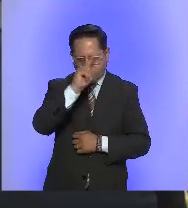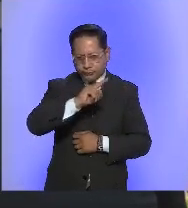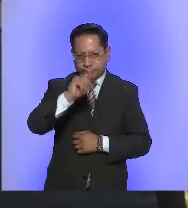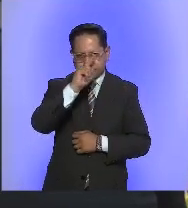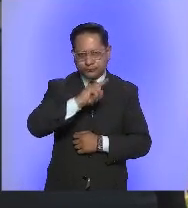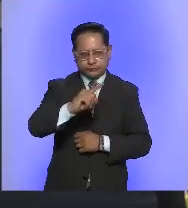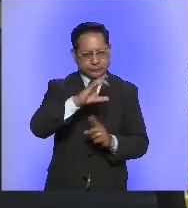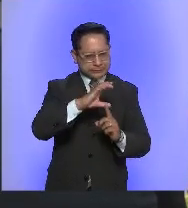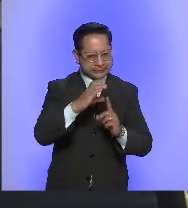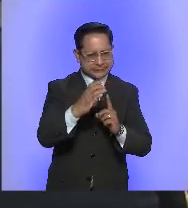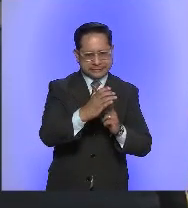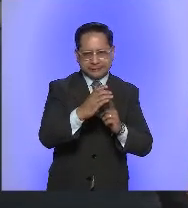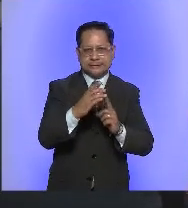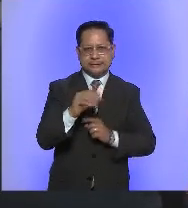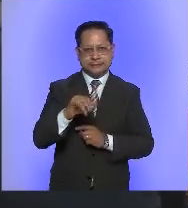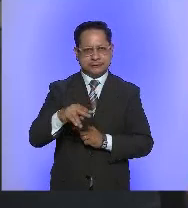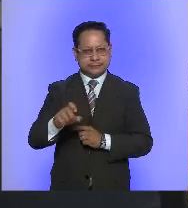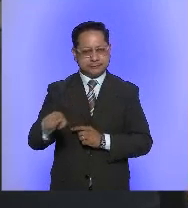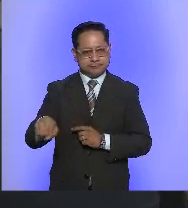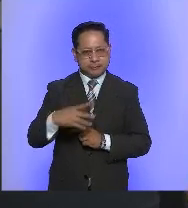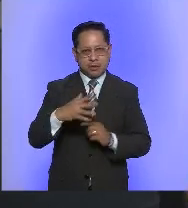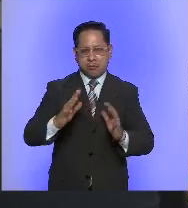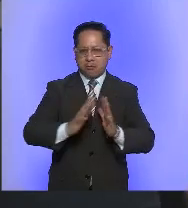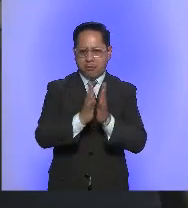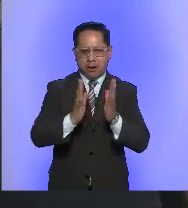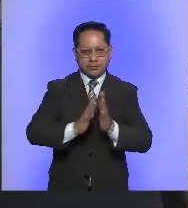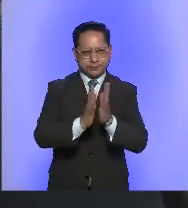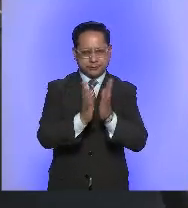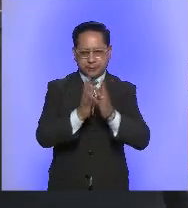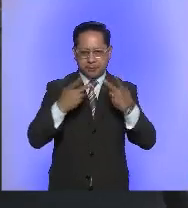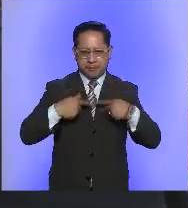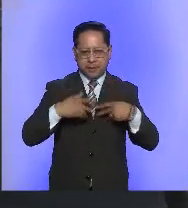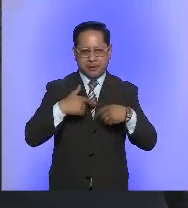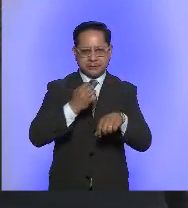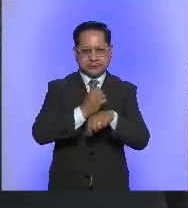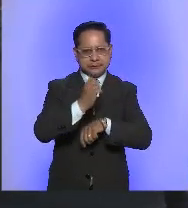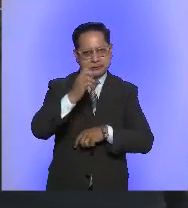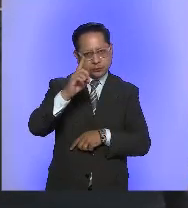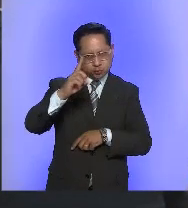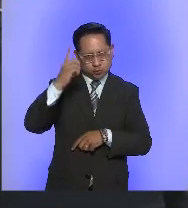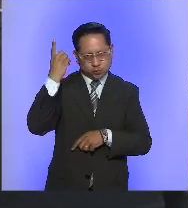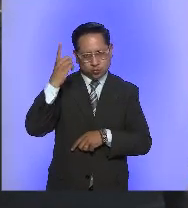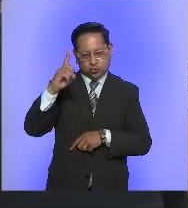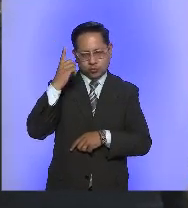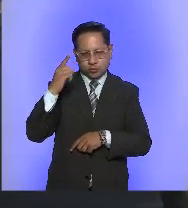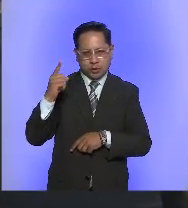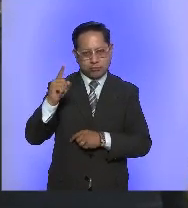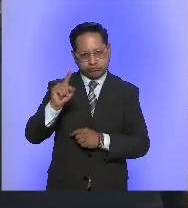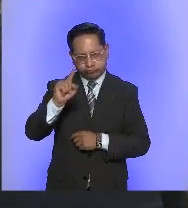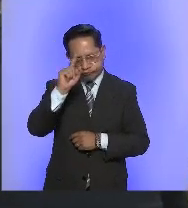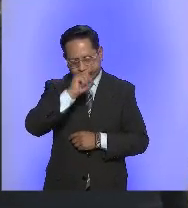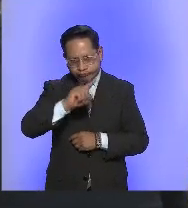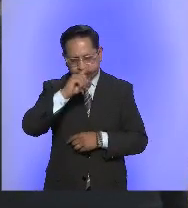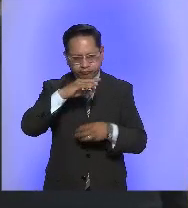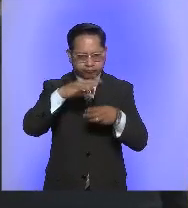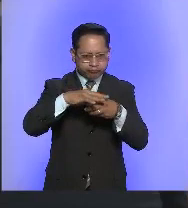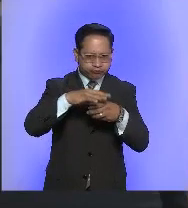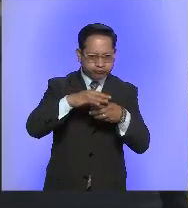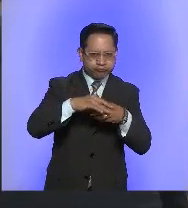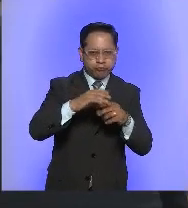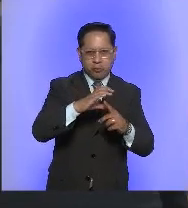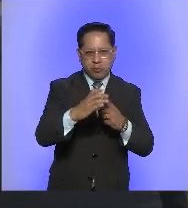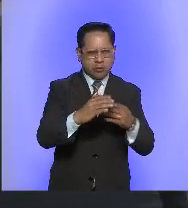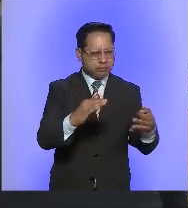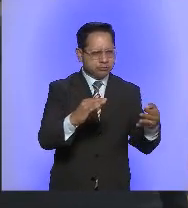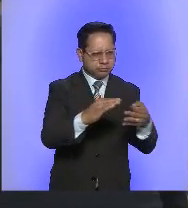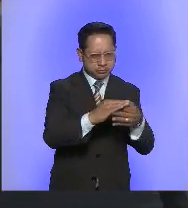de Participación Ciudadana del Estado de Durango. Fue consejero electoral del Consejo Local del Instituto Nacional Electoral en